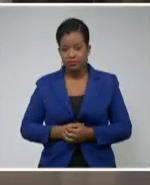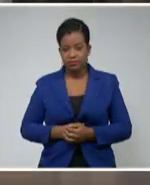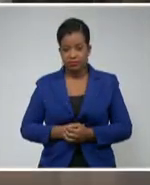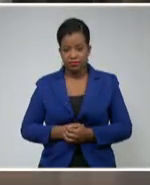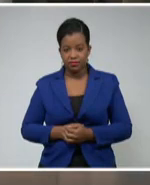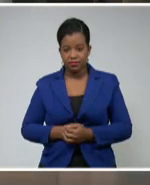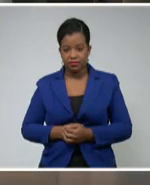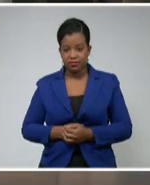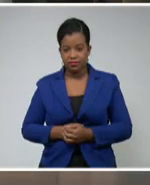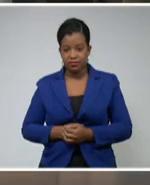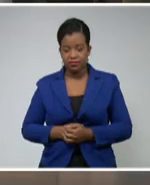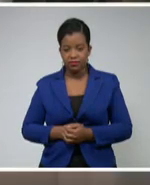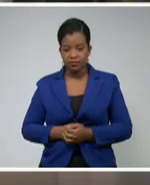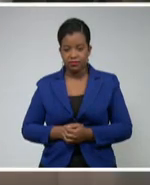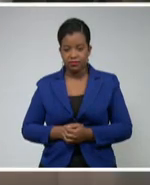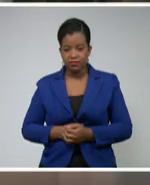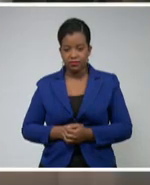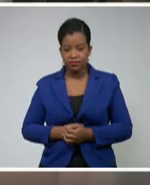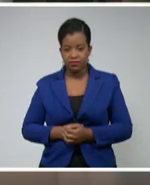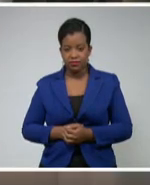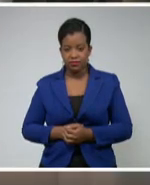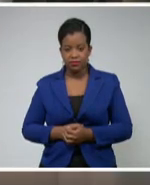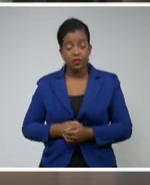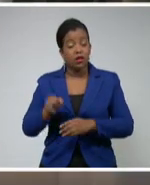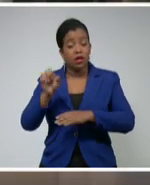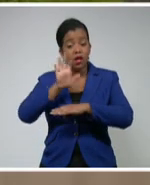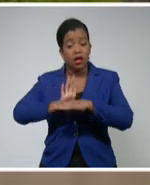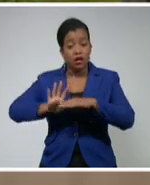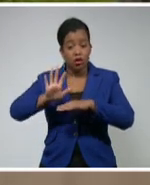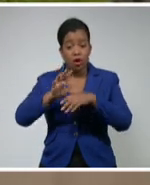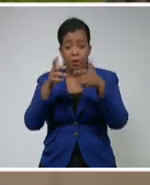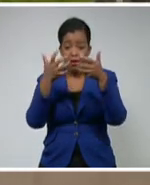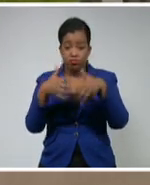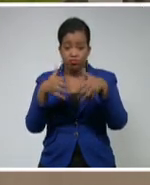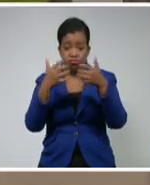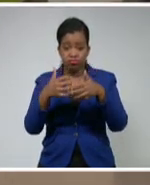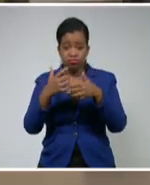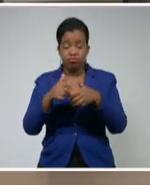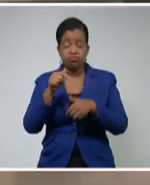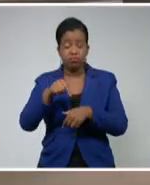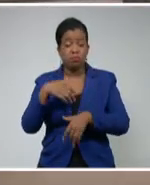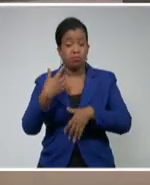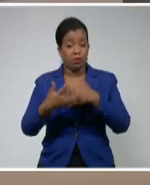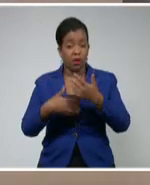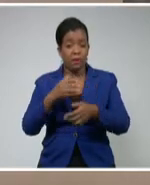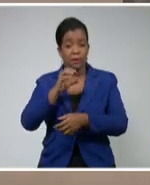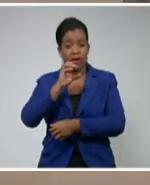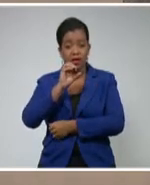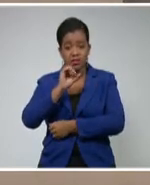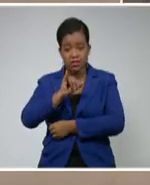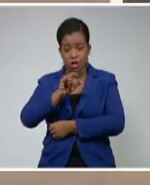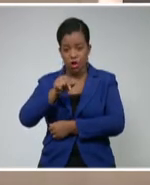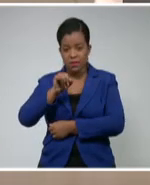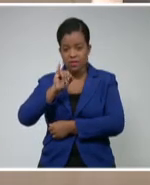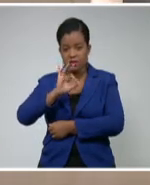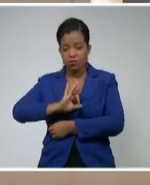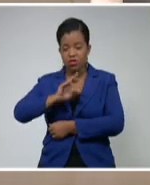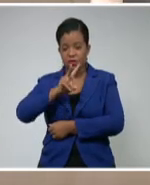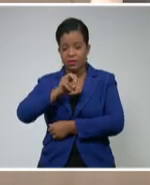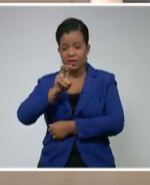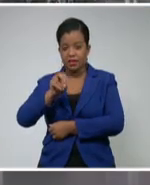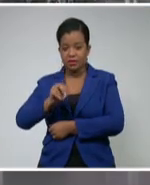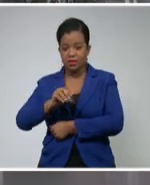El Producto Interno Bruto de la Eurozona registró una histórica contracción del 6,6% en 2020